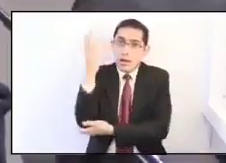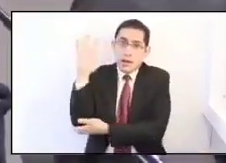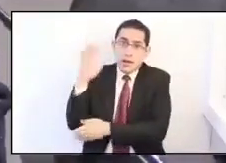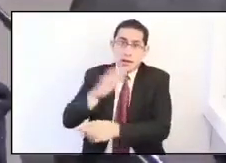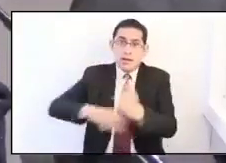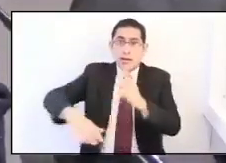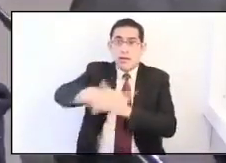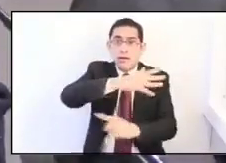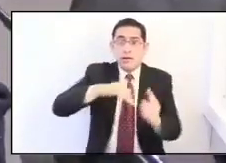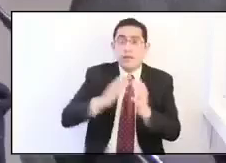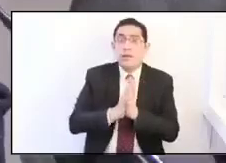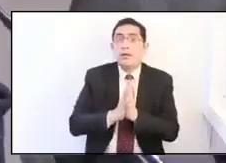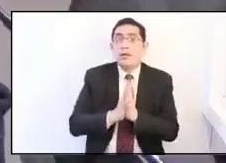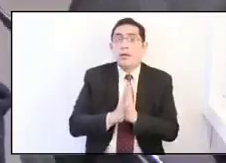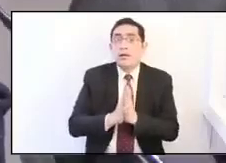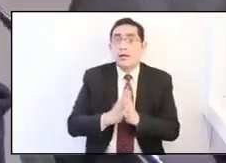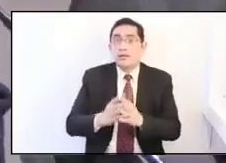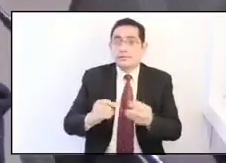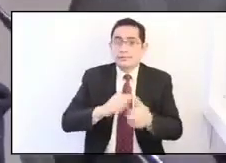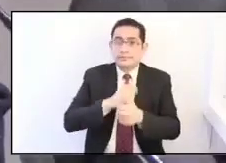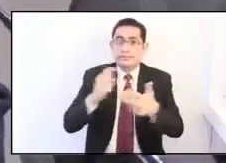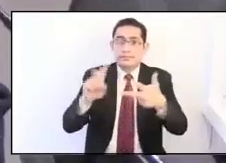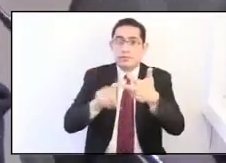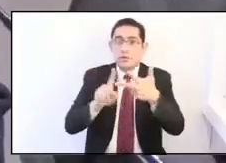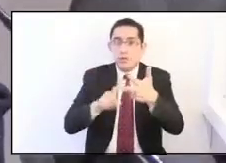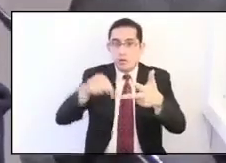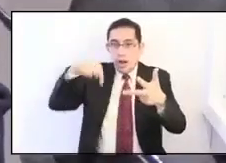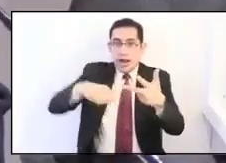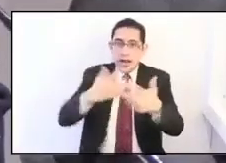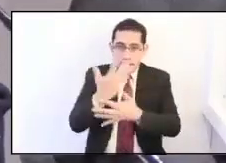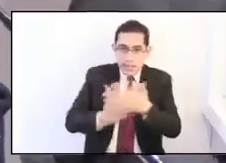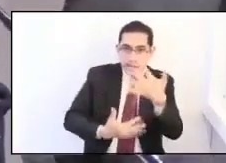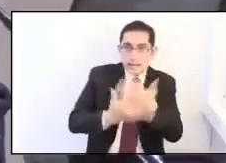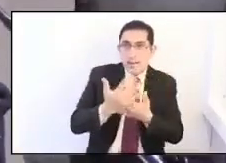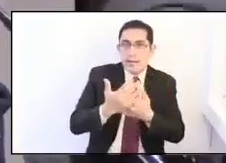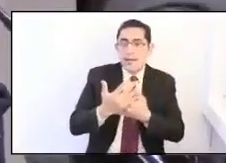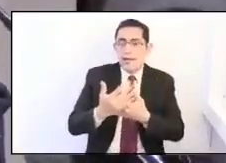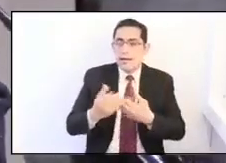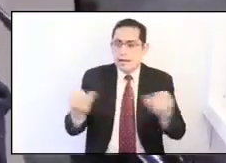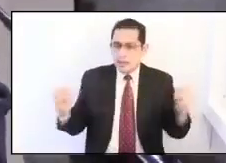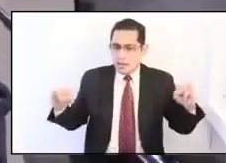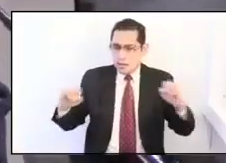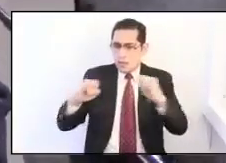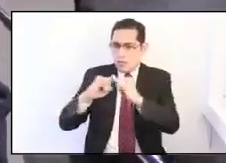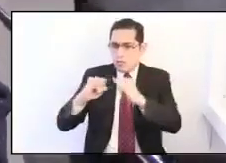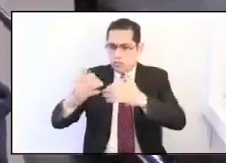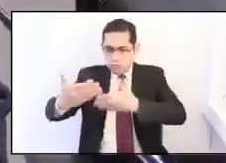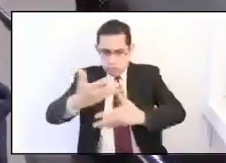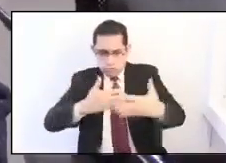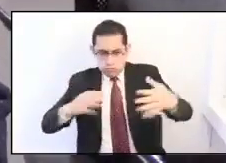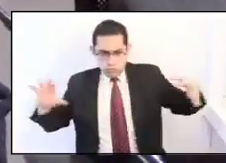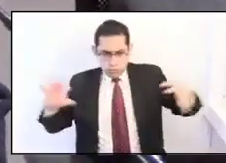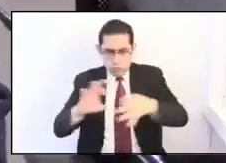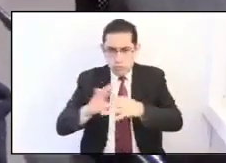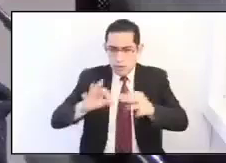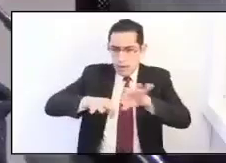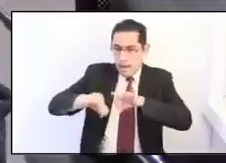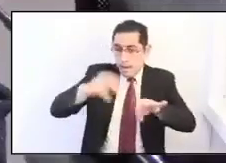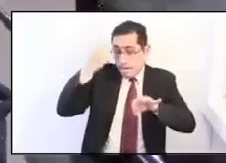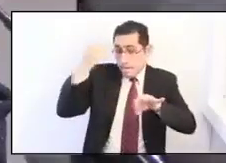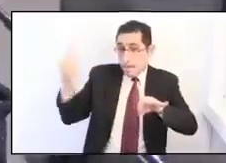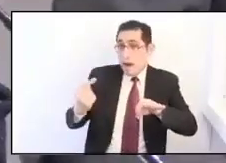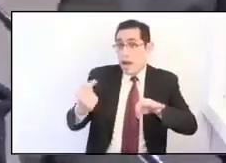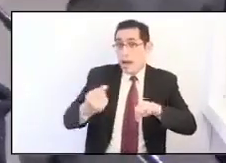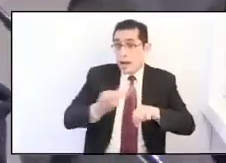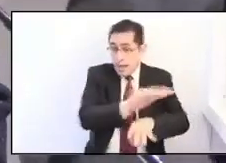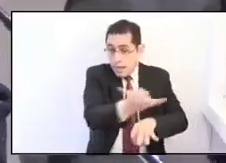Impulsar desde la Comisión acciones, gestiones y colaboraciones institucionales tendentes a lograr que la ciudadanía que así lo